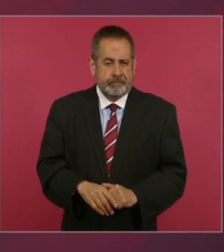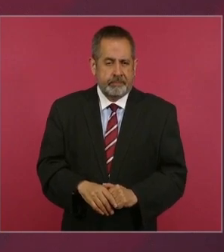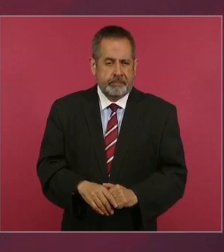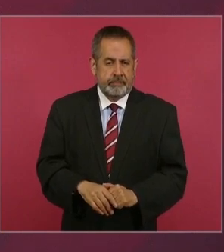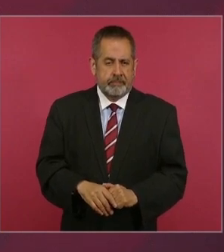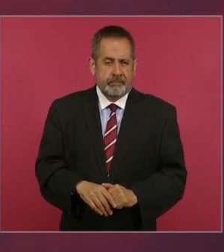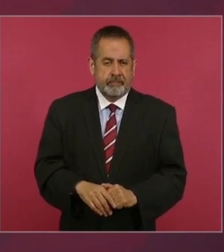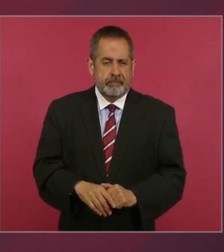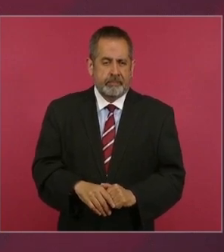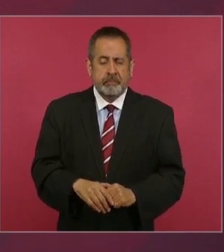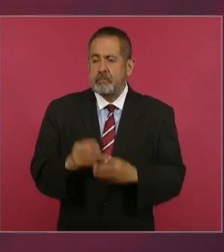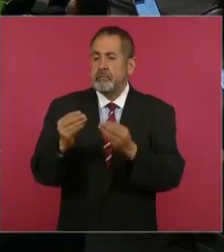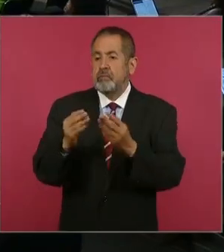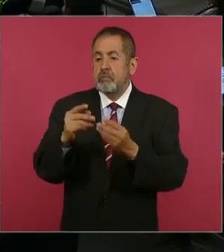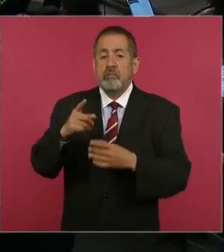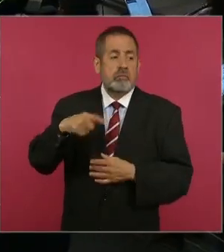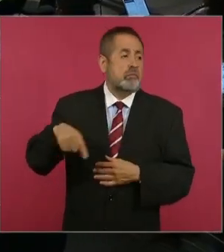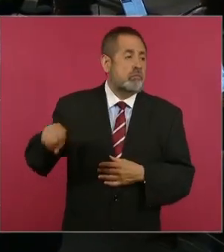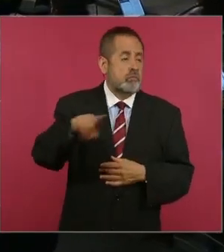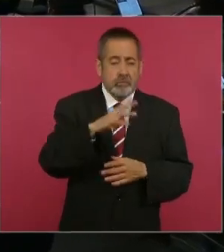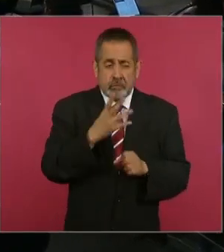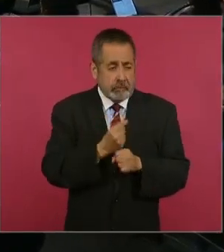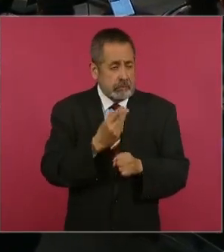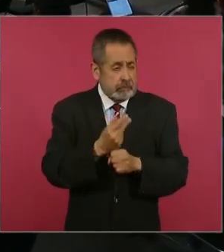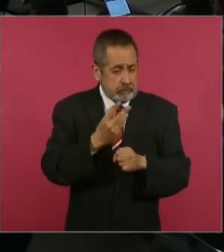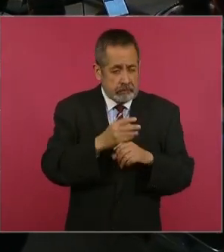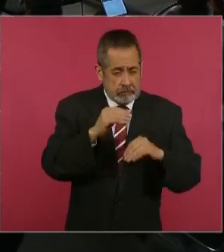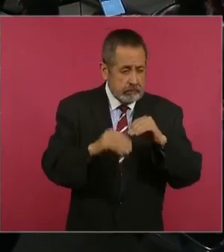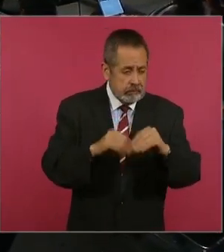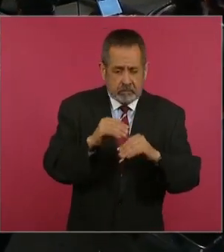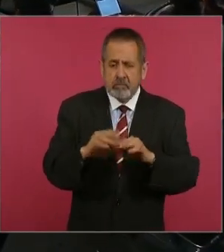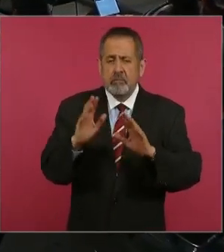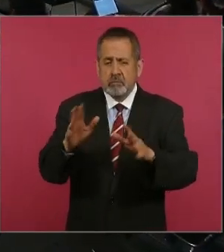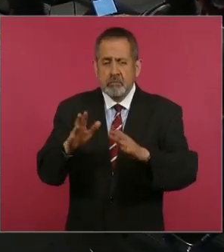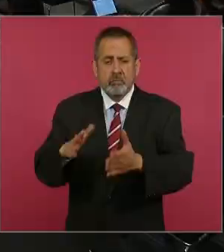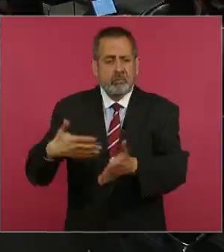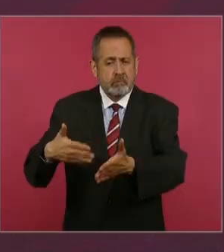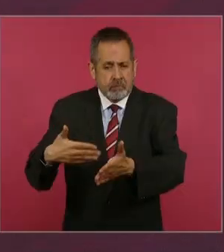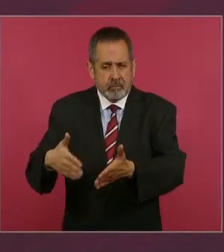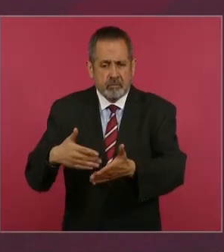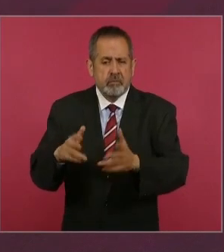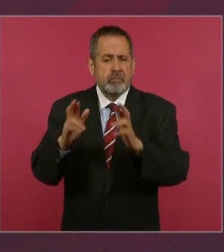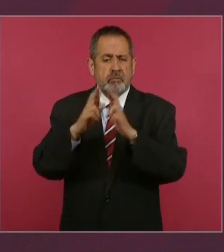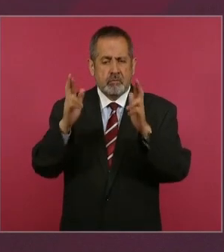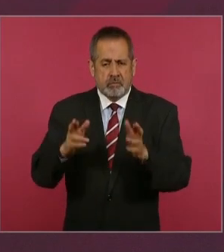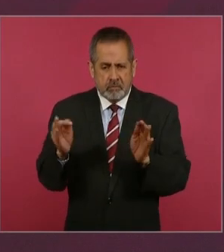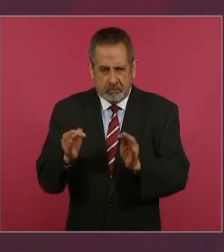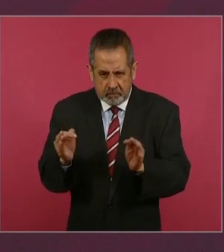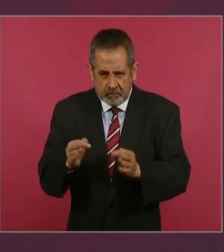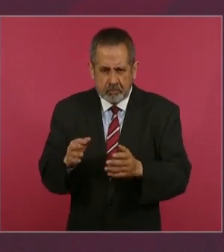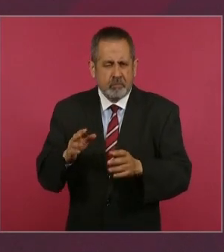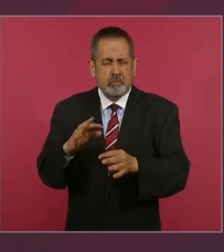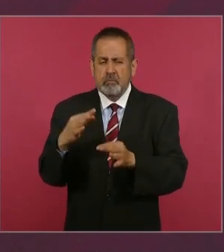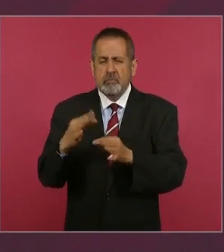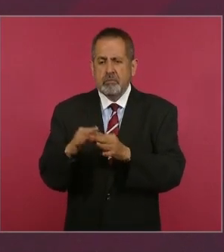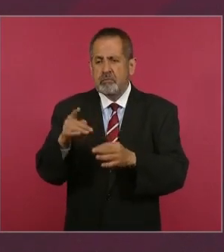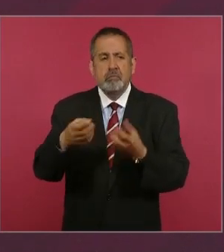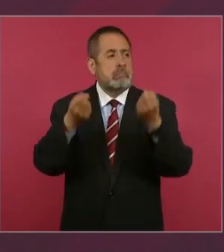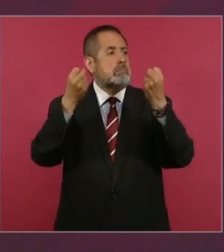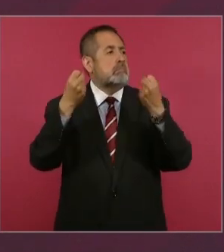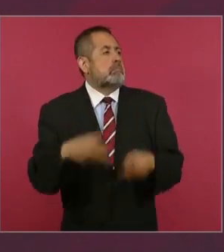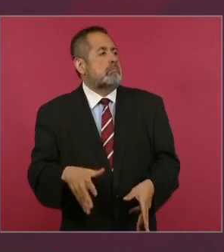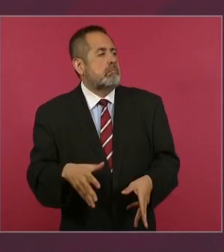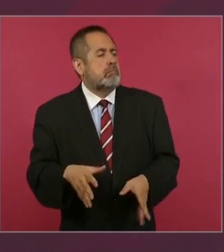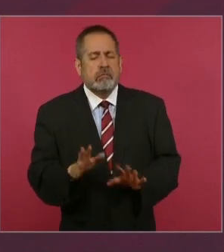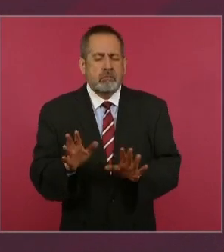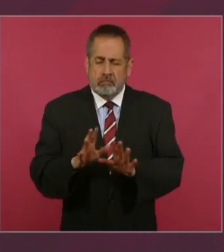eh muchos ya van a tener sus estufas sus refrigeradores lo que